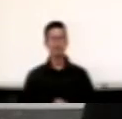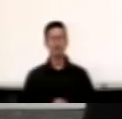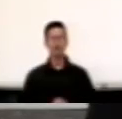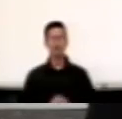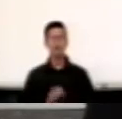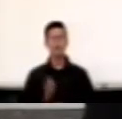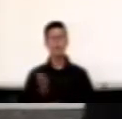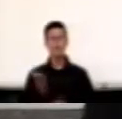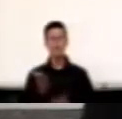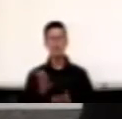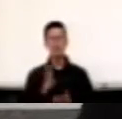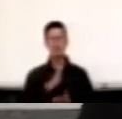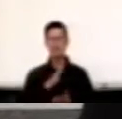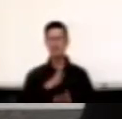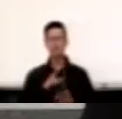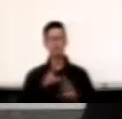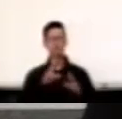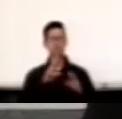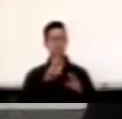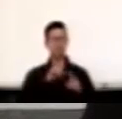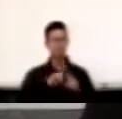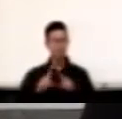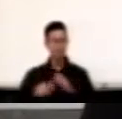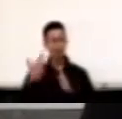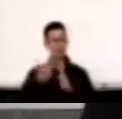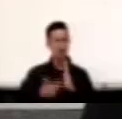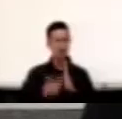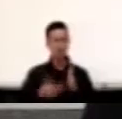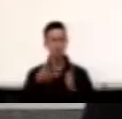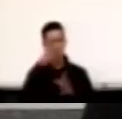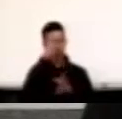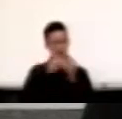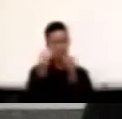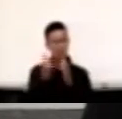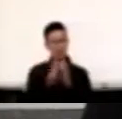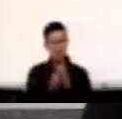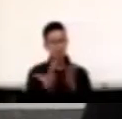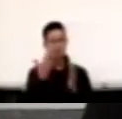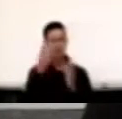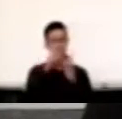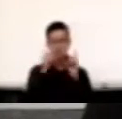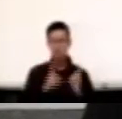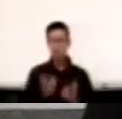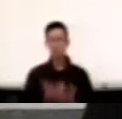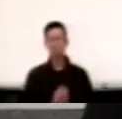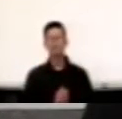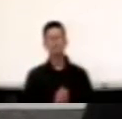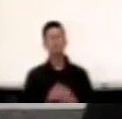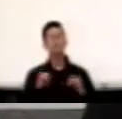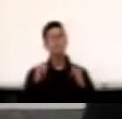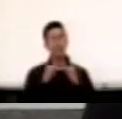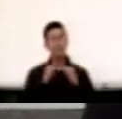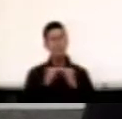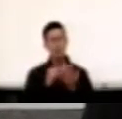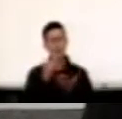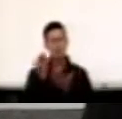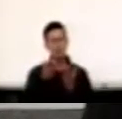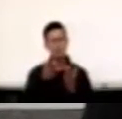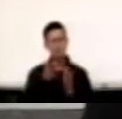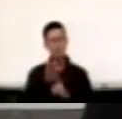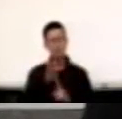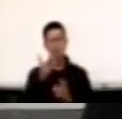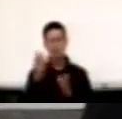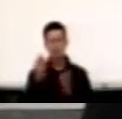Cuenta con diplomados y cursos en el Instituto Europeo Universitario y en el Instituto de Estudios Jurídicos Avanzados. Ha publicado